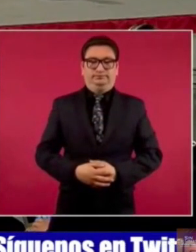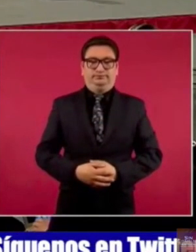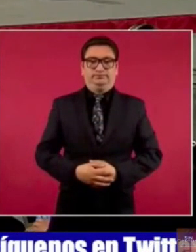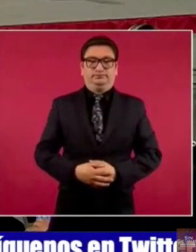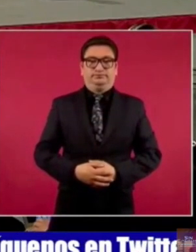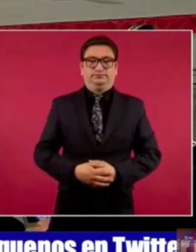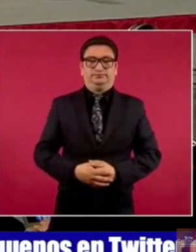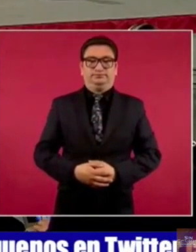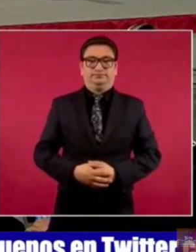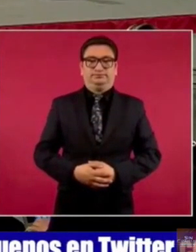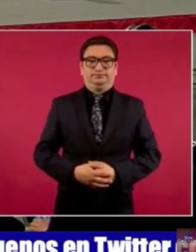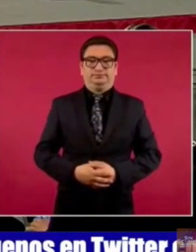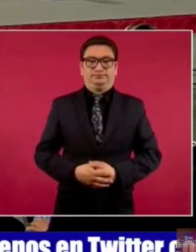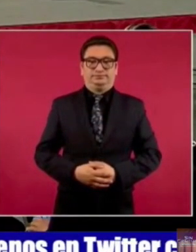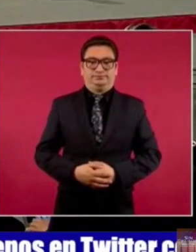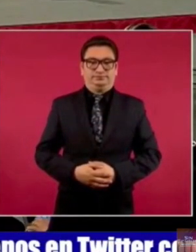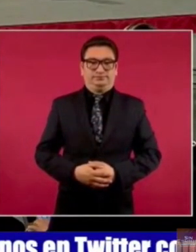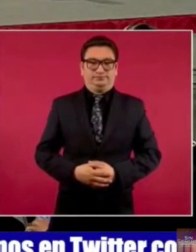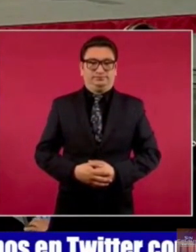y